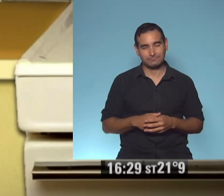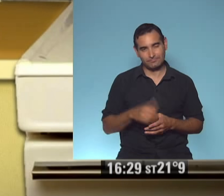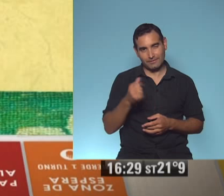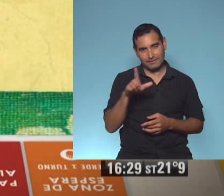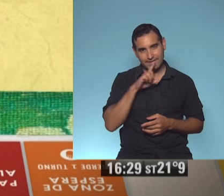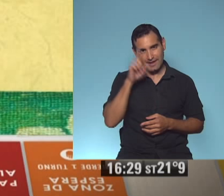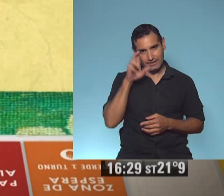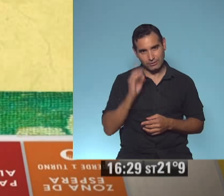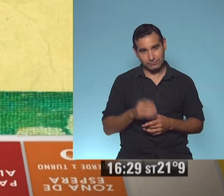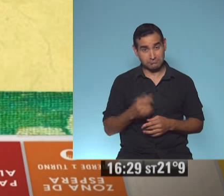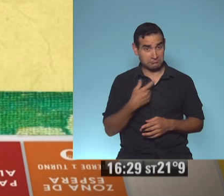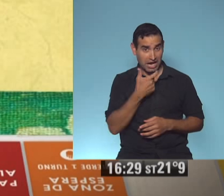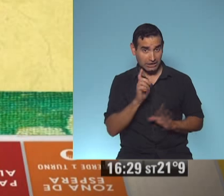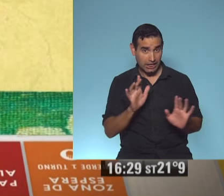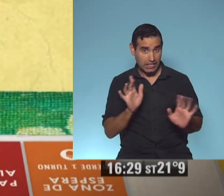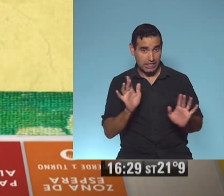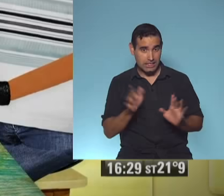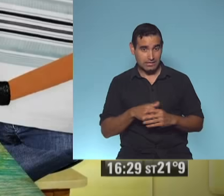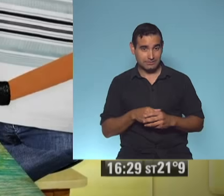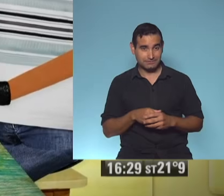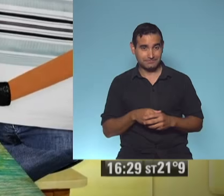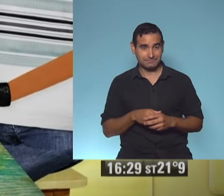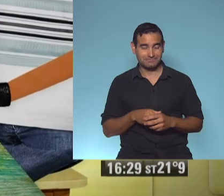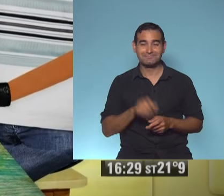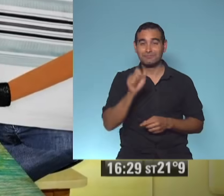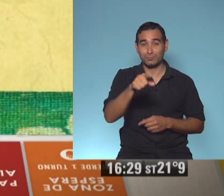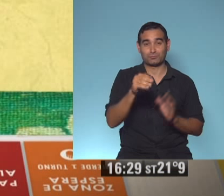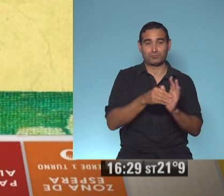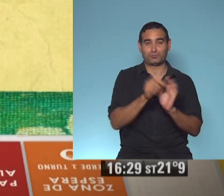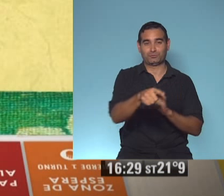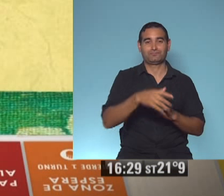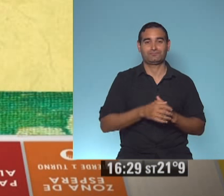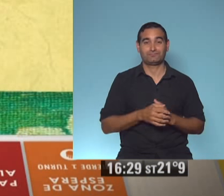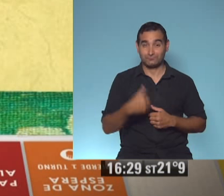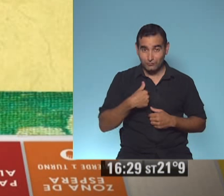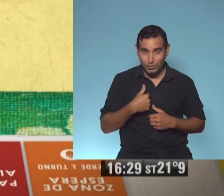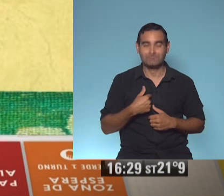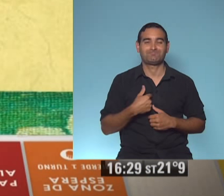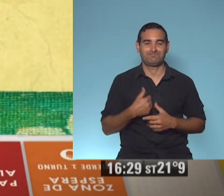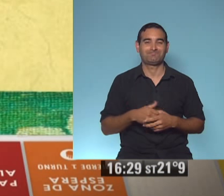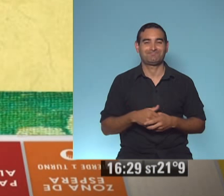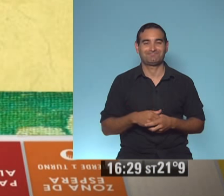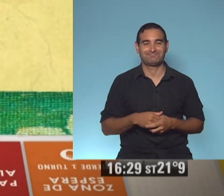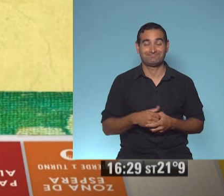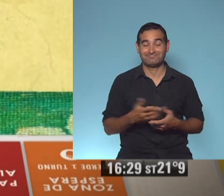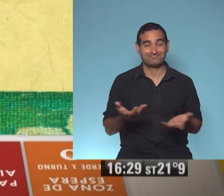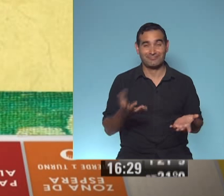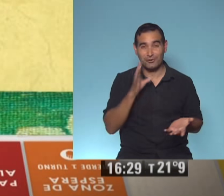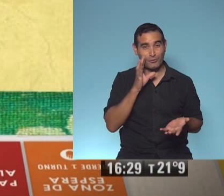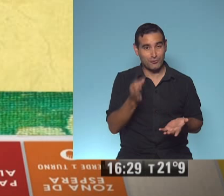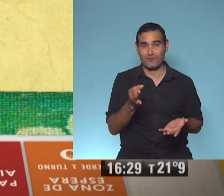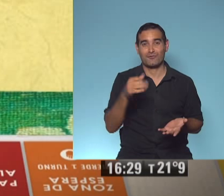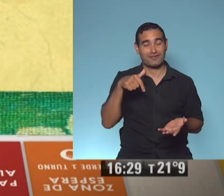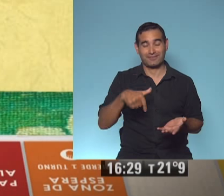Alterio. No me reí. Es tu turno. ¿Me toca a mí? Evidentemente estamos